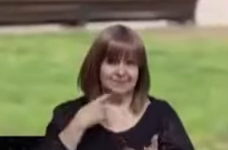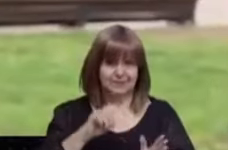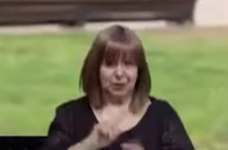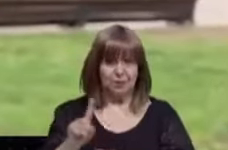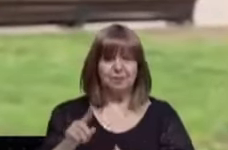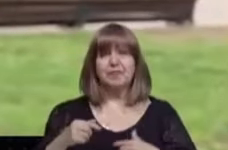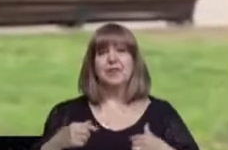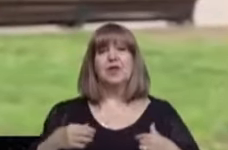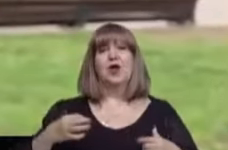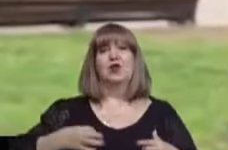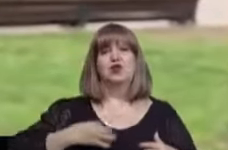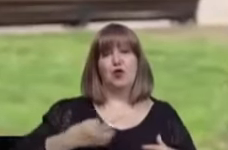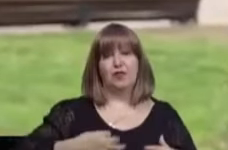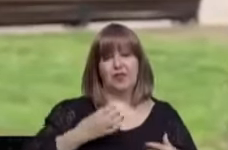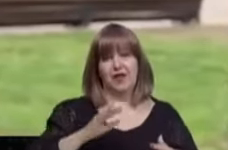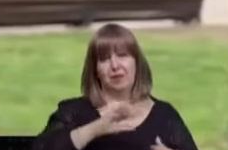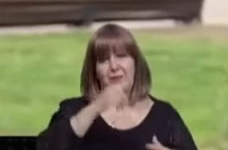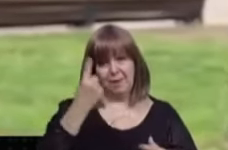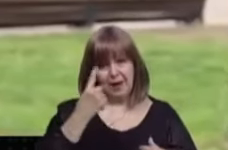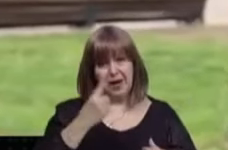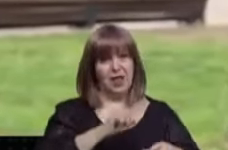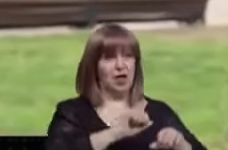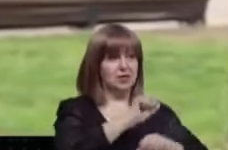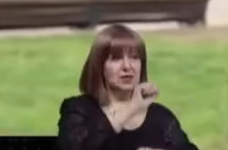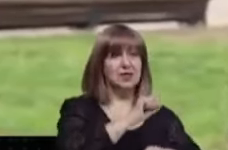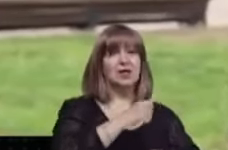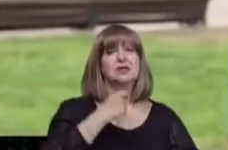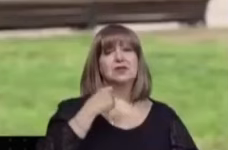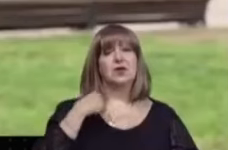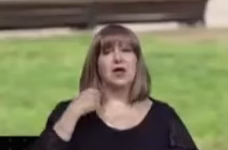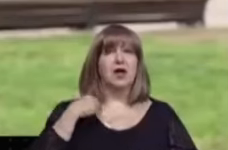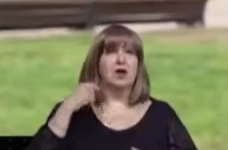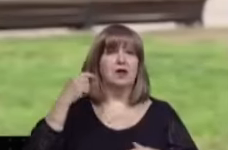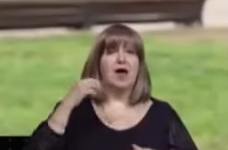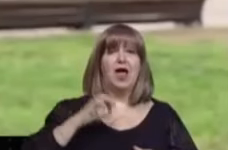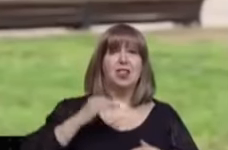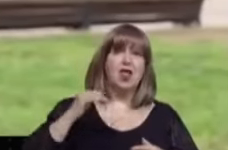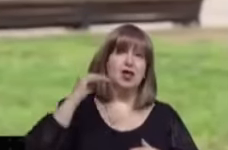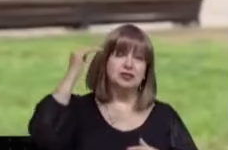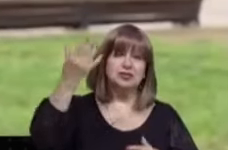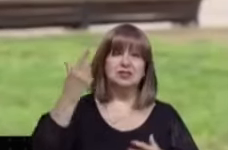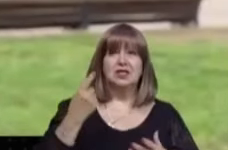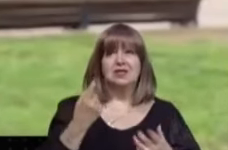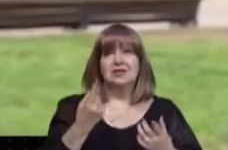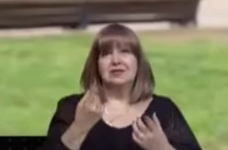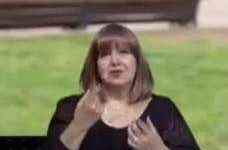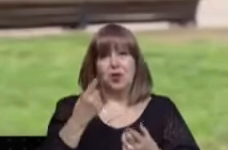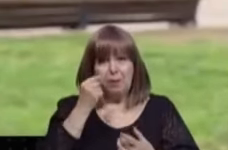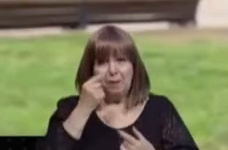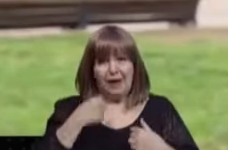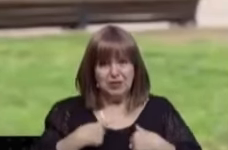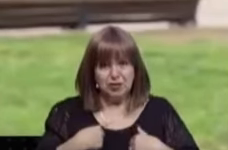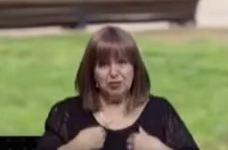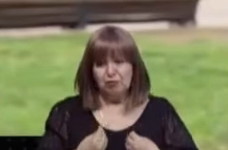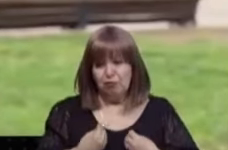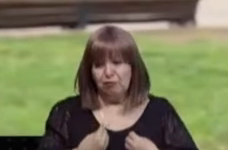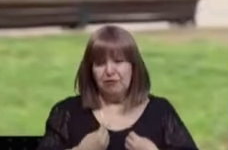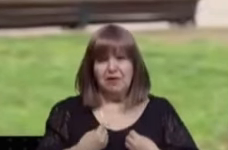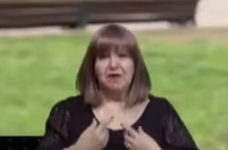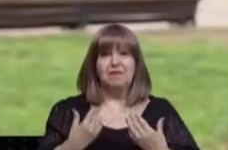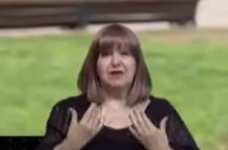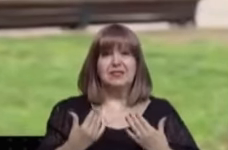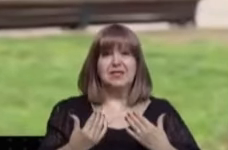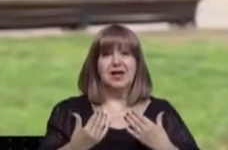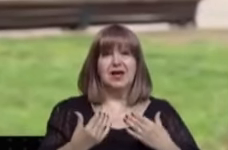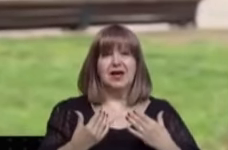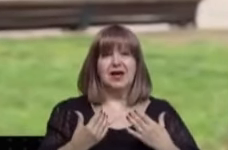que hacer con mi vida, tengo que terminar la carrera, quiero crecer como persona, siento que para ser padre se necesitan apoyo económico, emocional, que